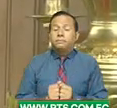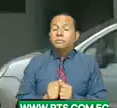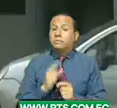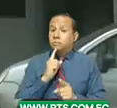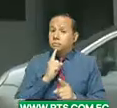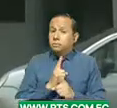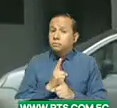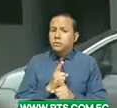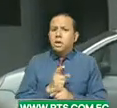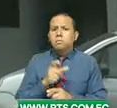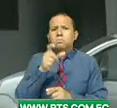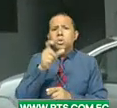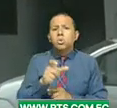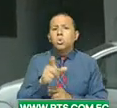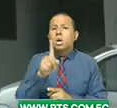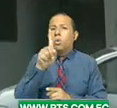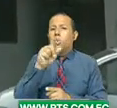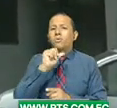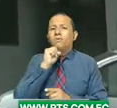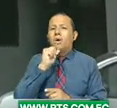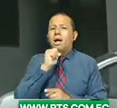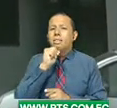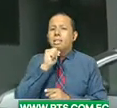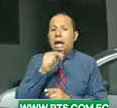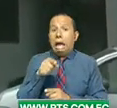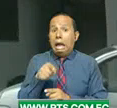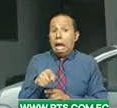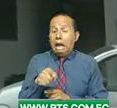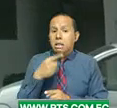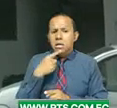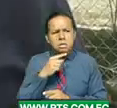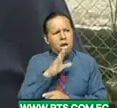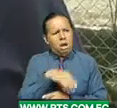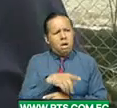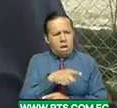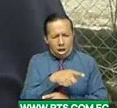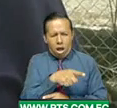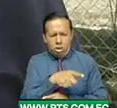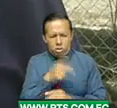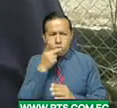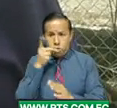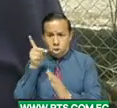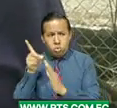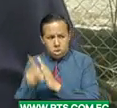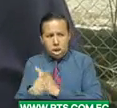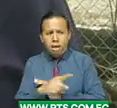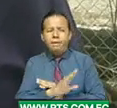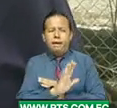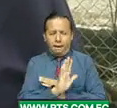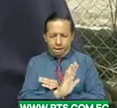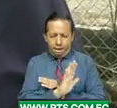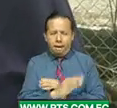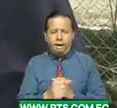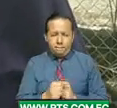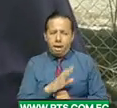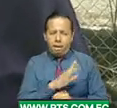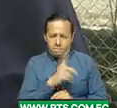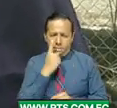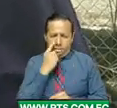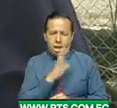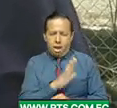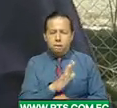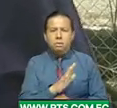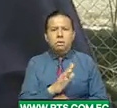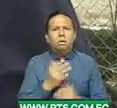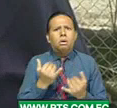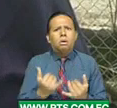persona que no fue detenida, que estaría amenazando a quienes denunciaron el hecho. Va a regresar hoy a la comunidad y públicamente, a